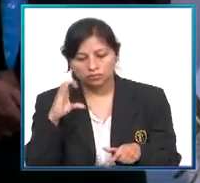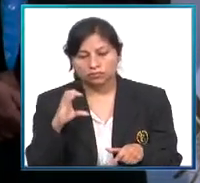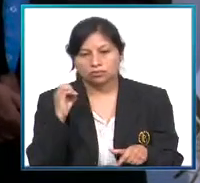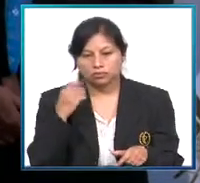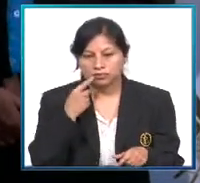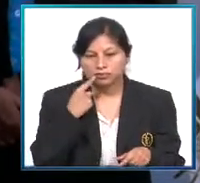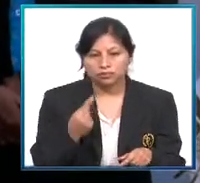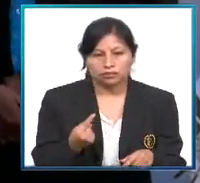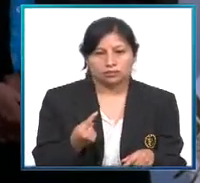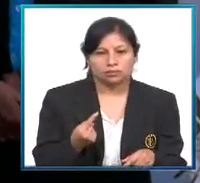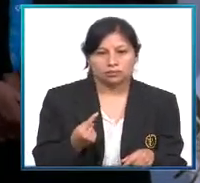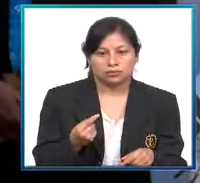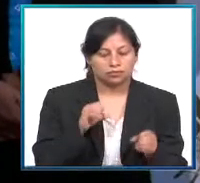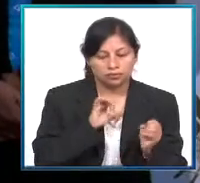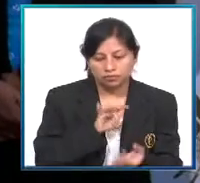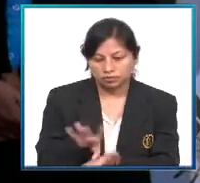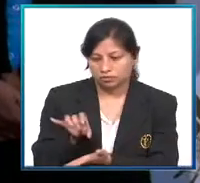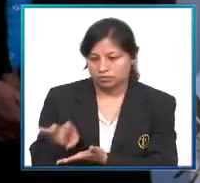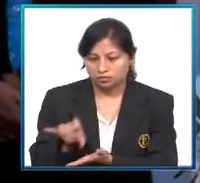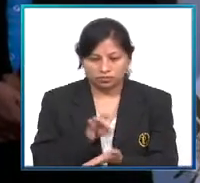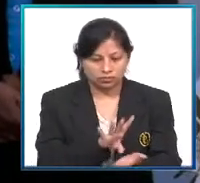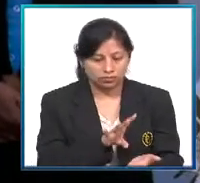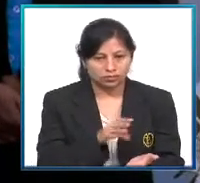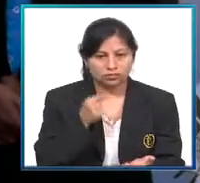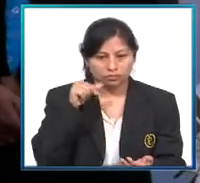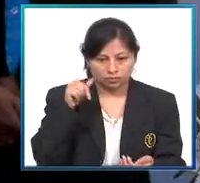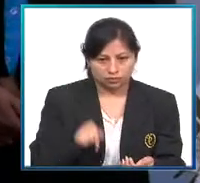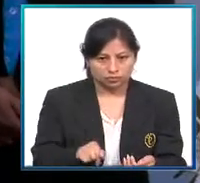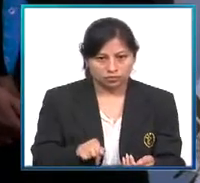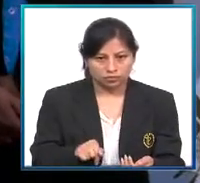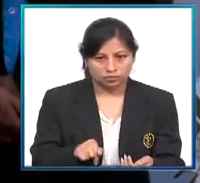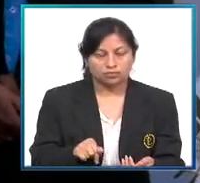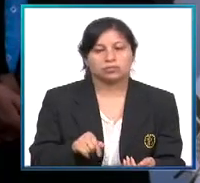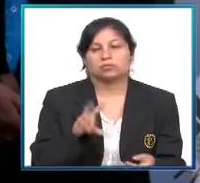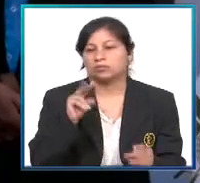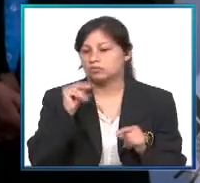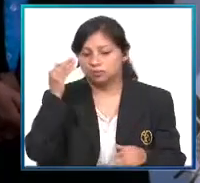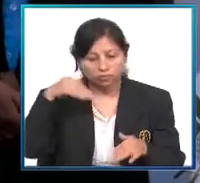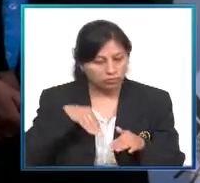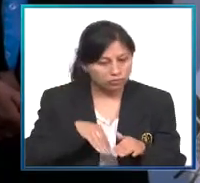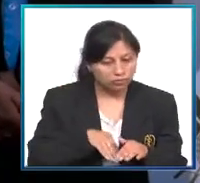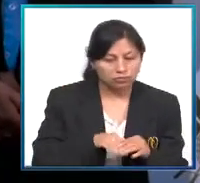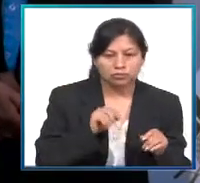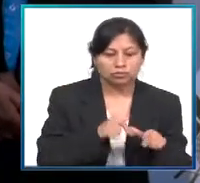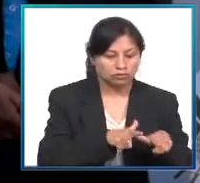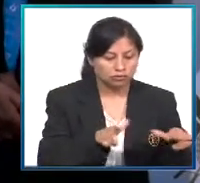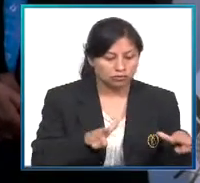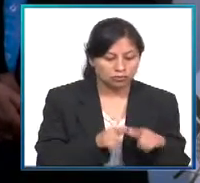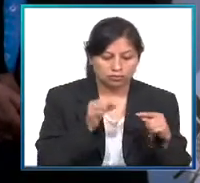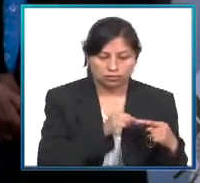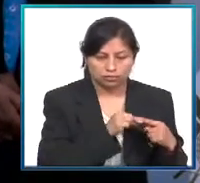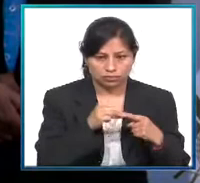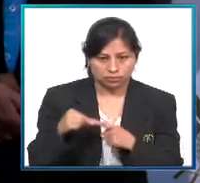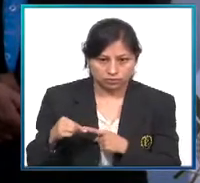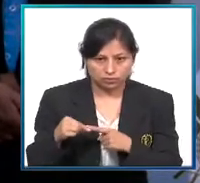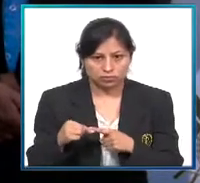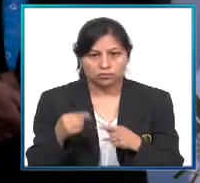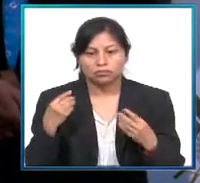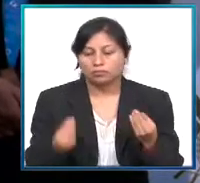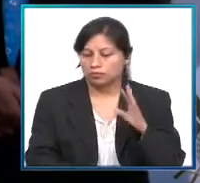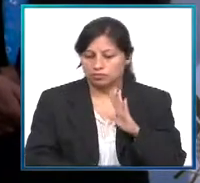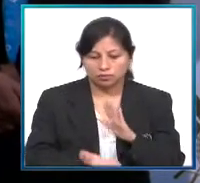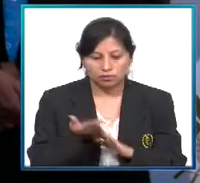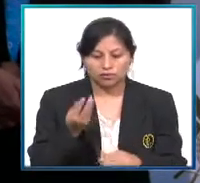lo que hacemos es eliminar la supletoriedad. En este momento DIACO no puede entrar a algunos sectores que son precisamente los que cometen